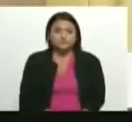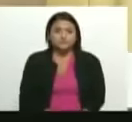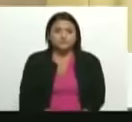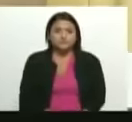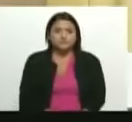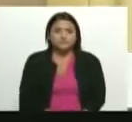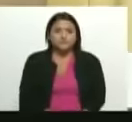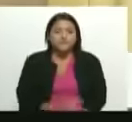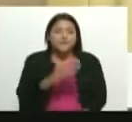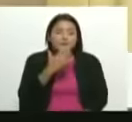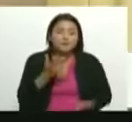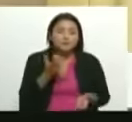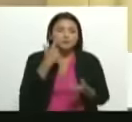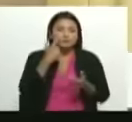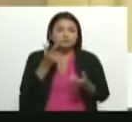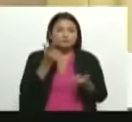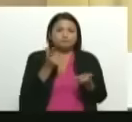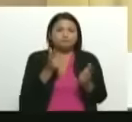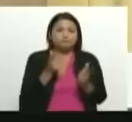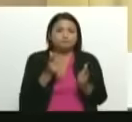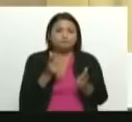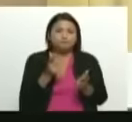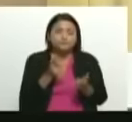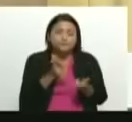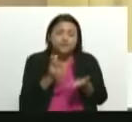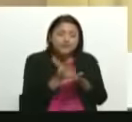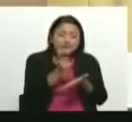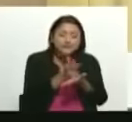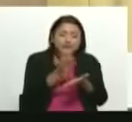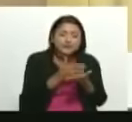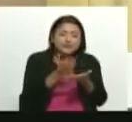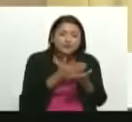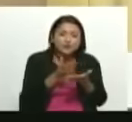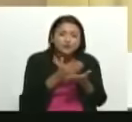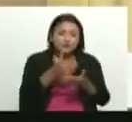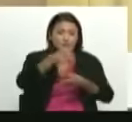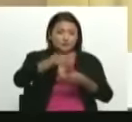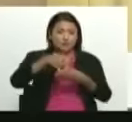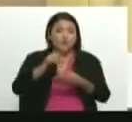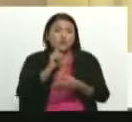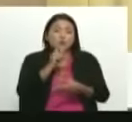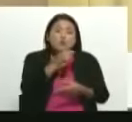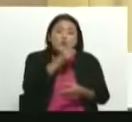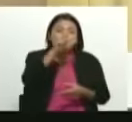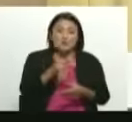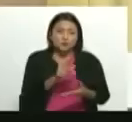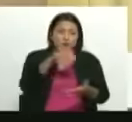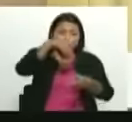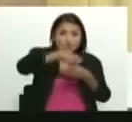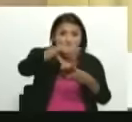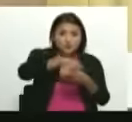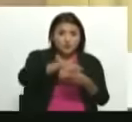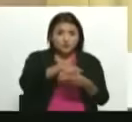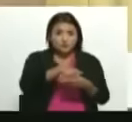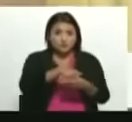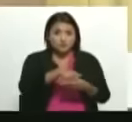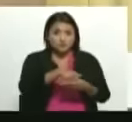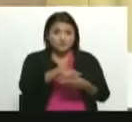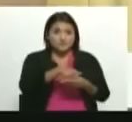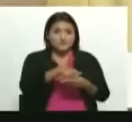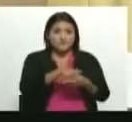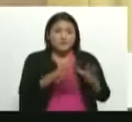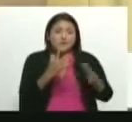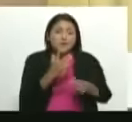libro de votación y buscar en ese libro el nombre de la persona que iba a votar podía llevarse más